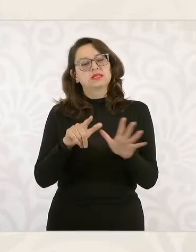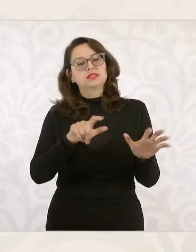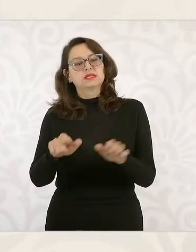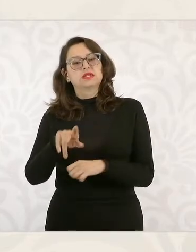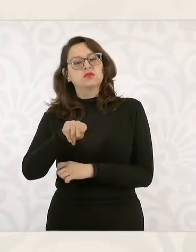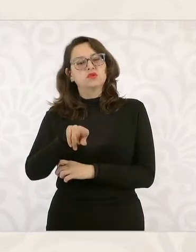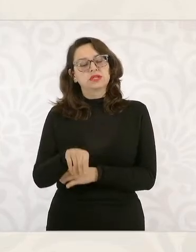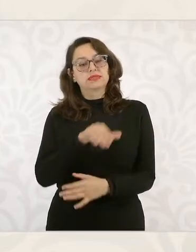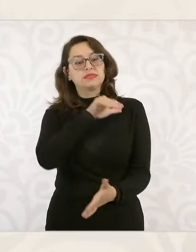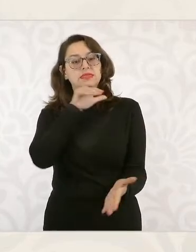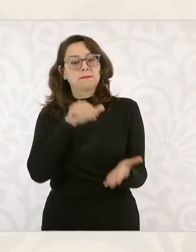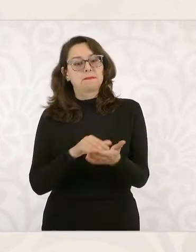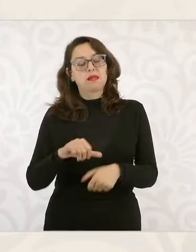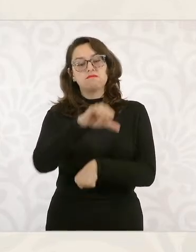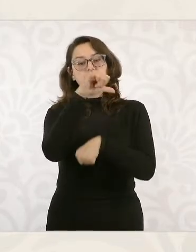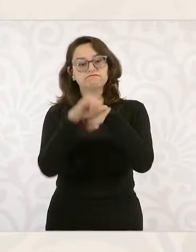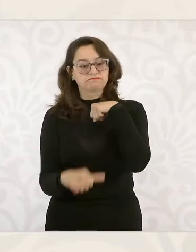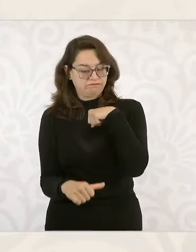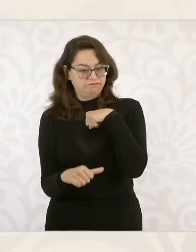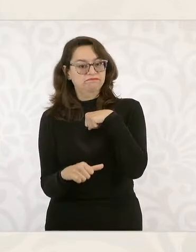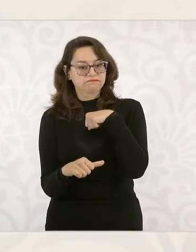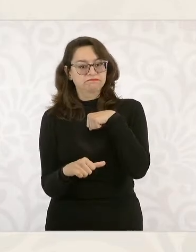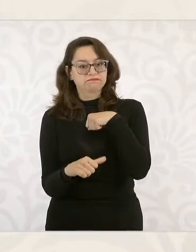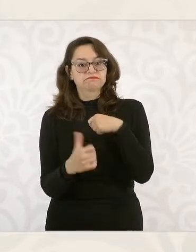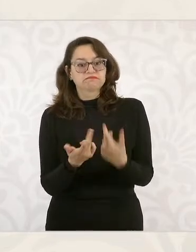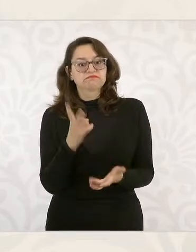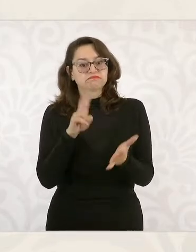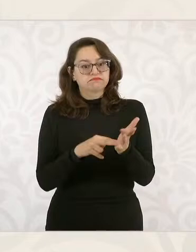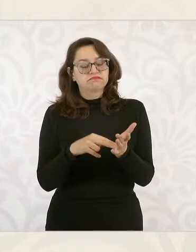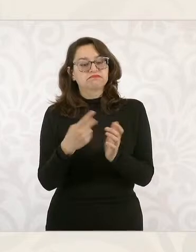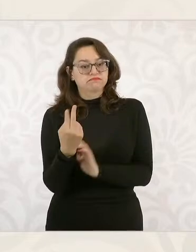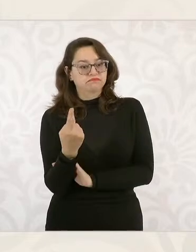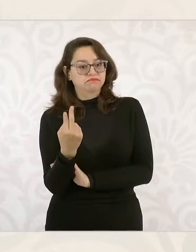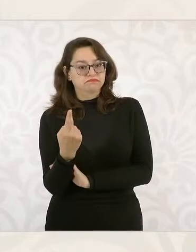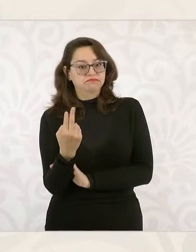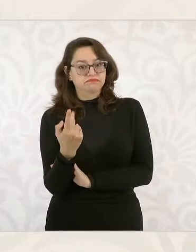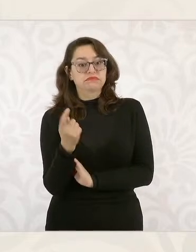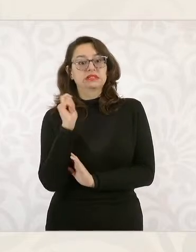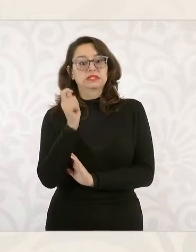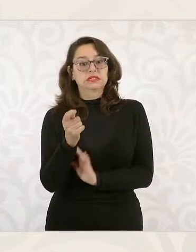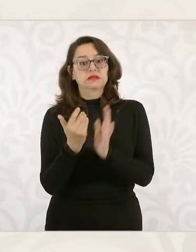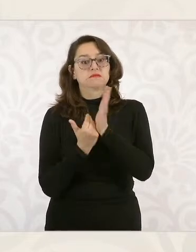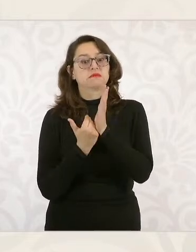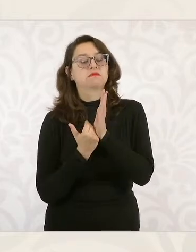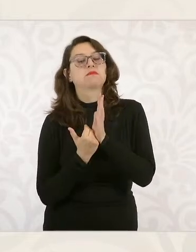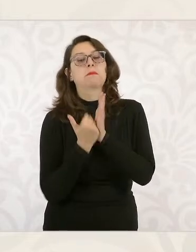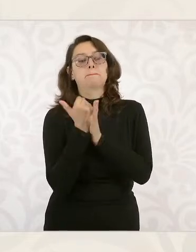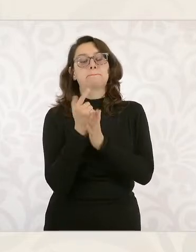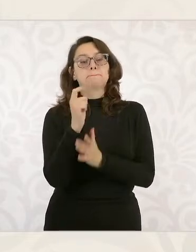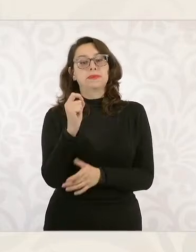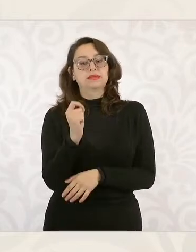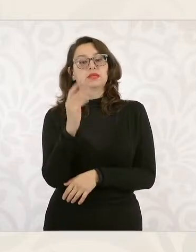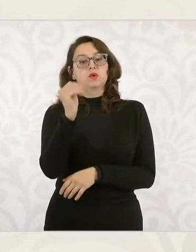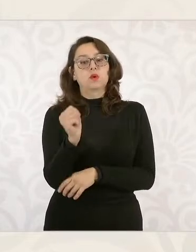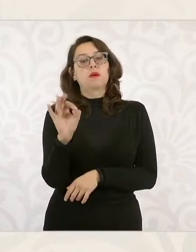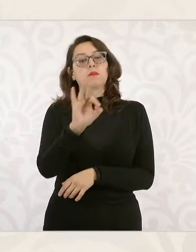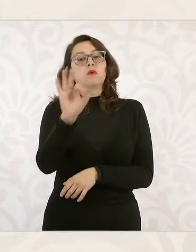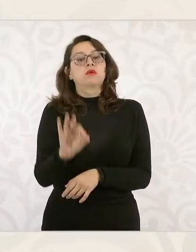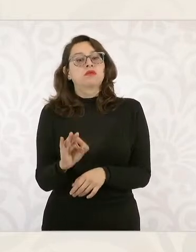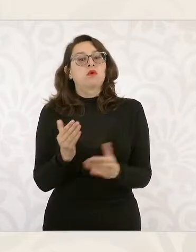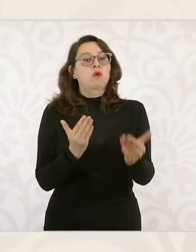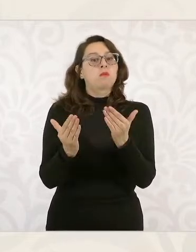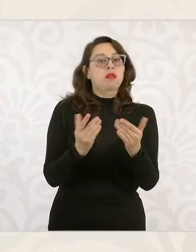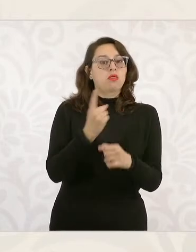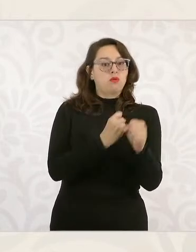1.780.000 cirugías realizadas en el 2025, es un incremento del 29% con respecto al año